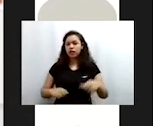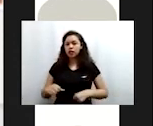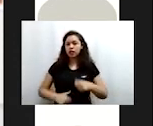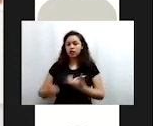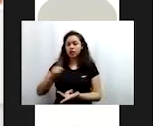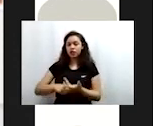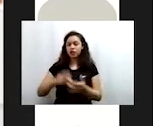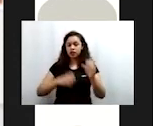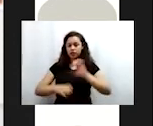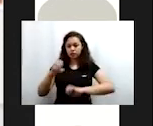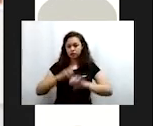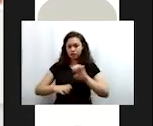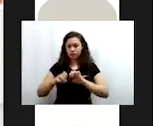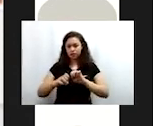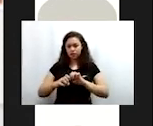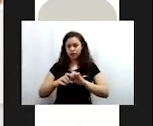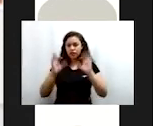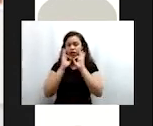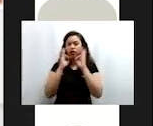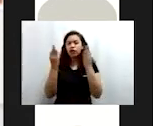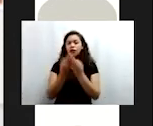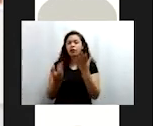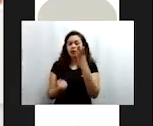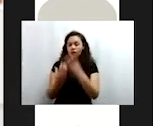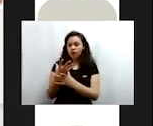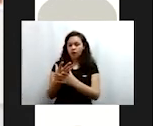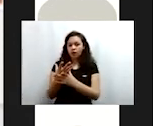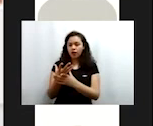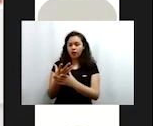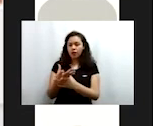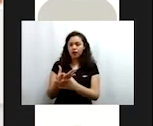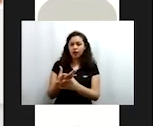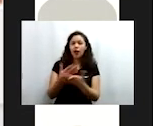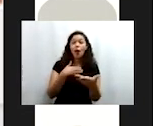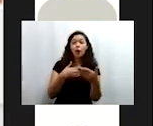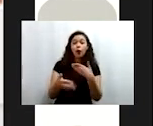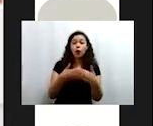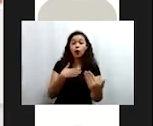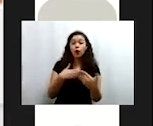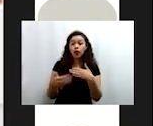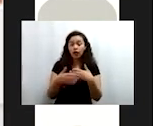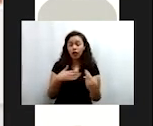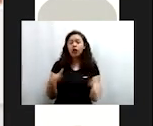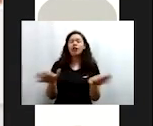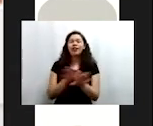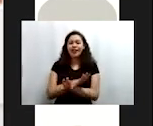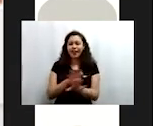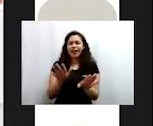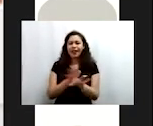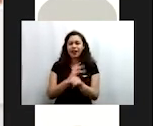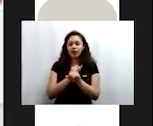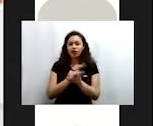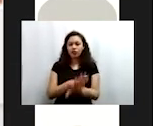una forma más reciente. Es decir, se va actualizando, ¿no? Se va actualizando